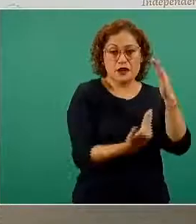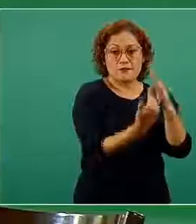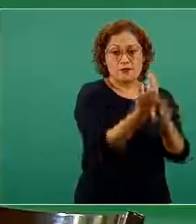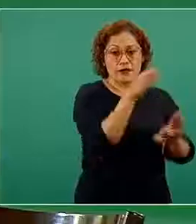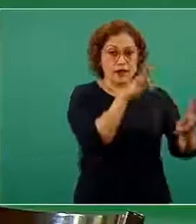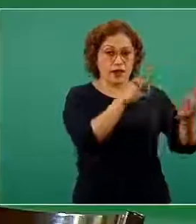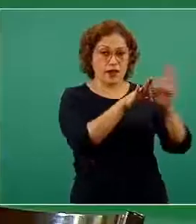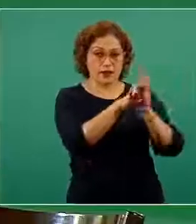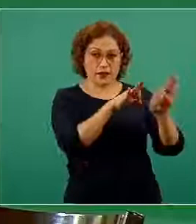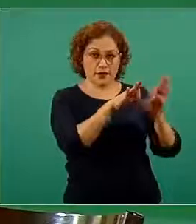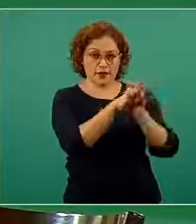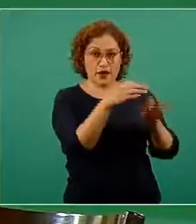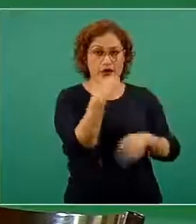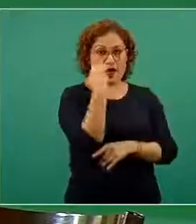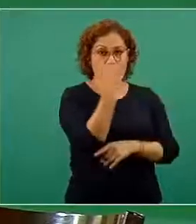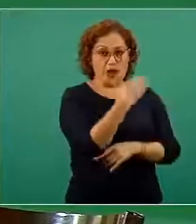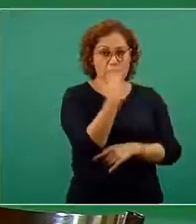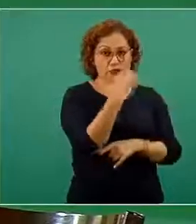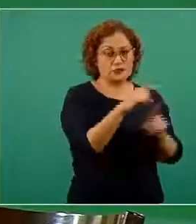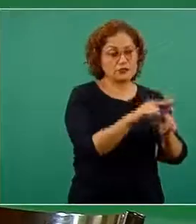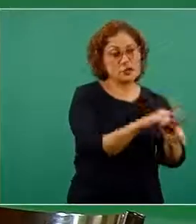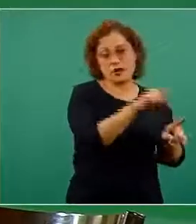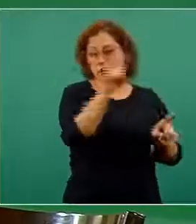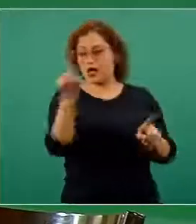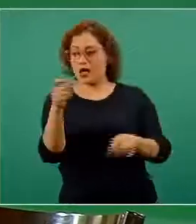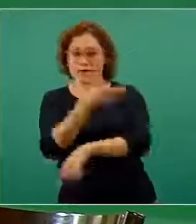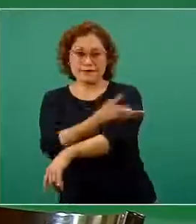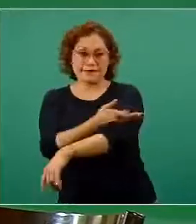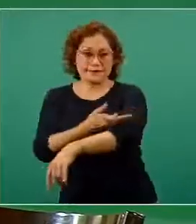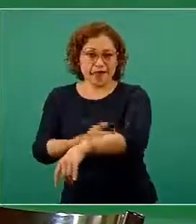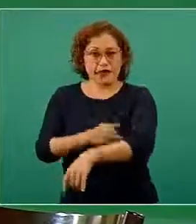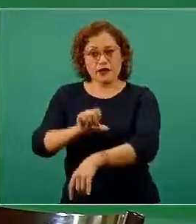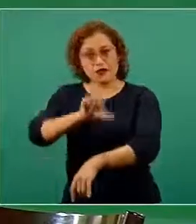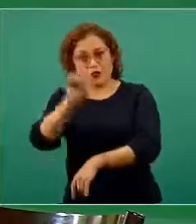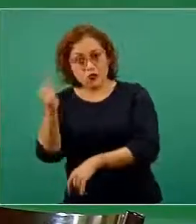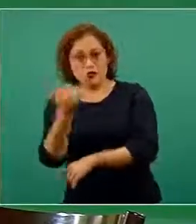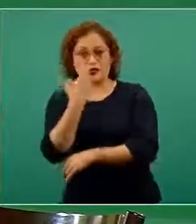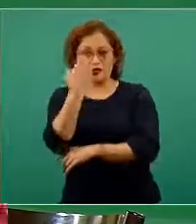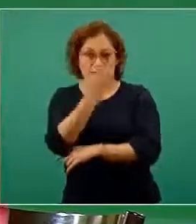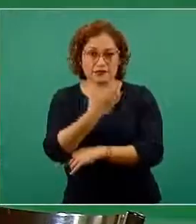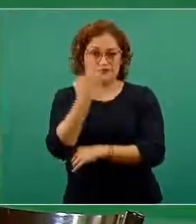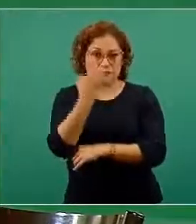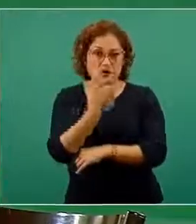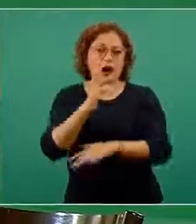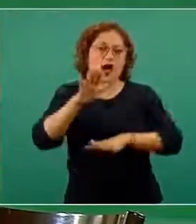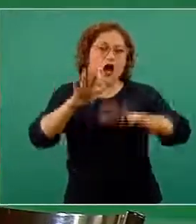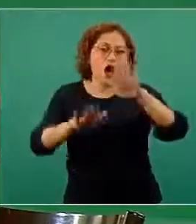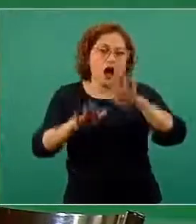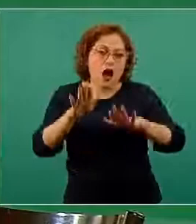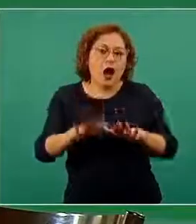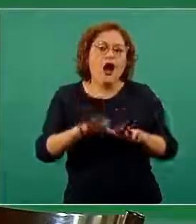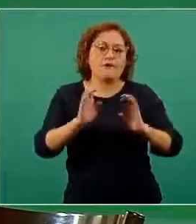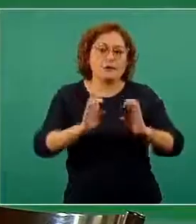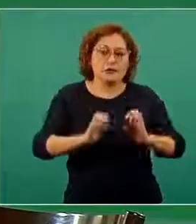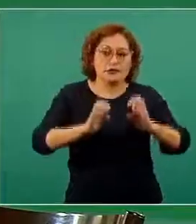de turno matutino y luego trabaje en otra diferente en turno vespertino, ya sea en el mismo edificio, a veces en el mismo edificio o en un edificio